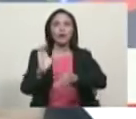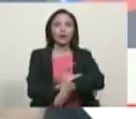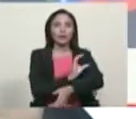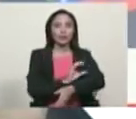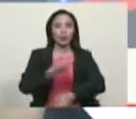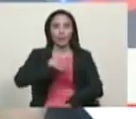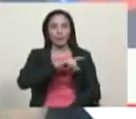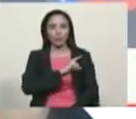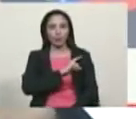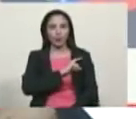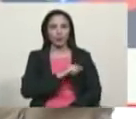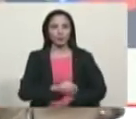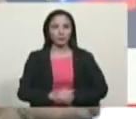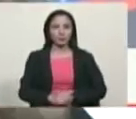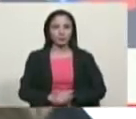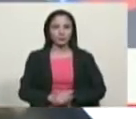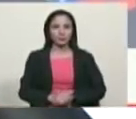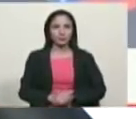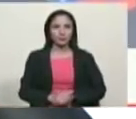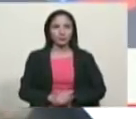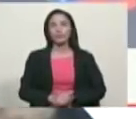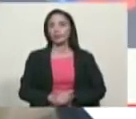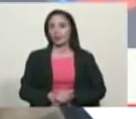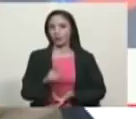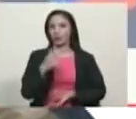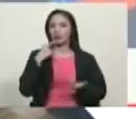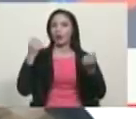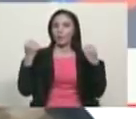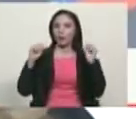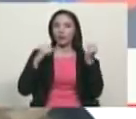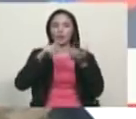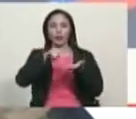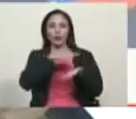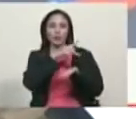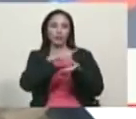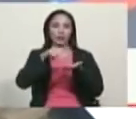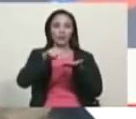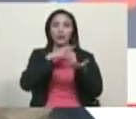que salió por ahí y Silvia está ensayando su coreografía.